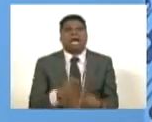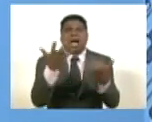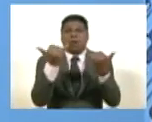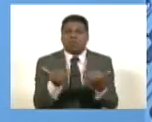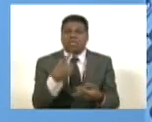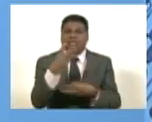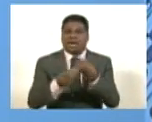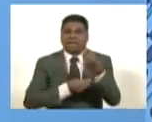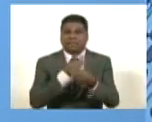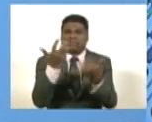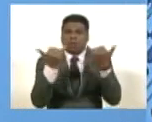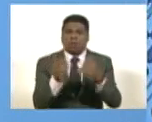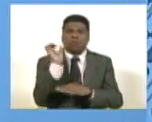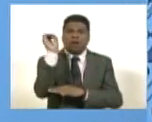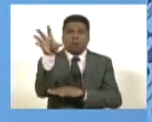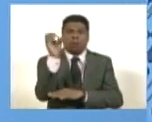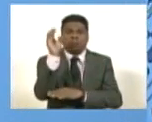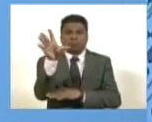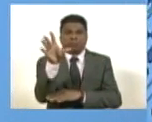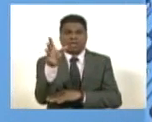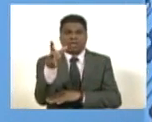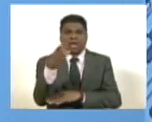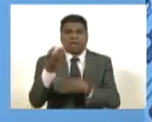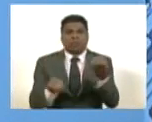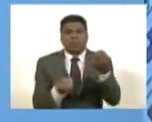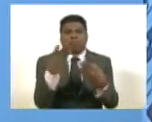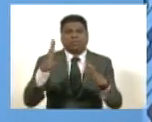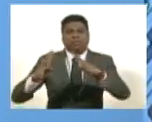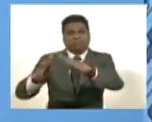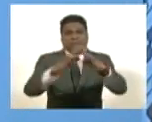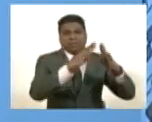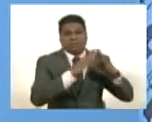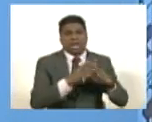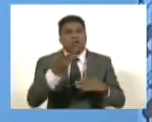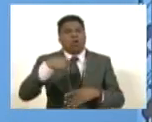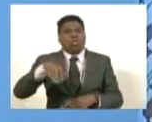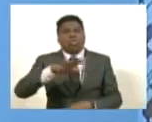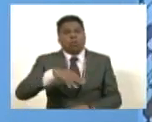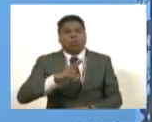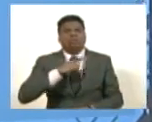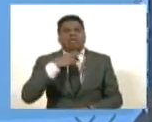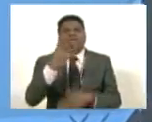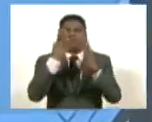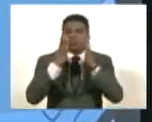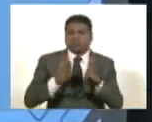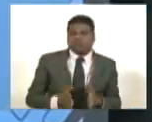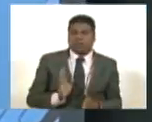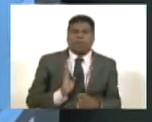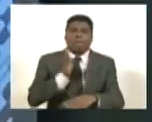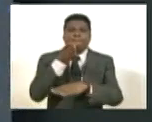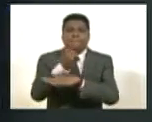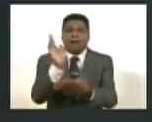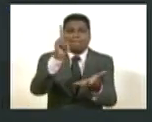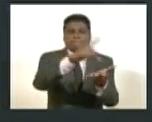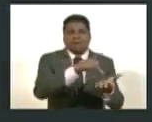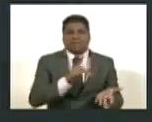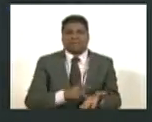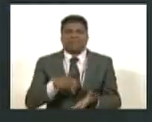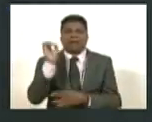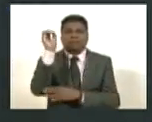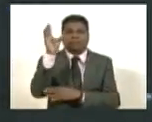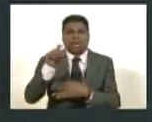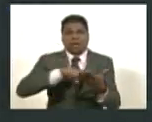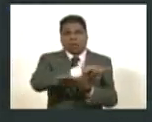nivel nacional las asambleas comunitarias, de donde emanarán los voceros y voceras que asistirán a las asambleas